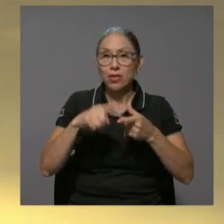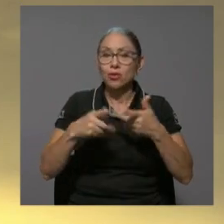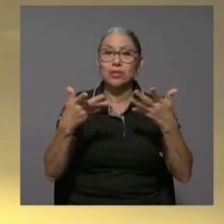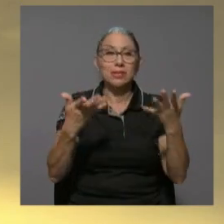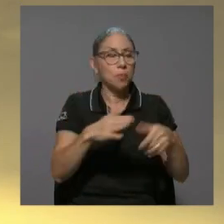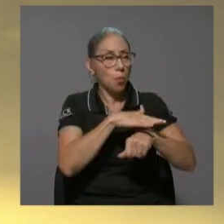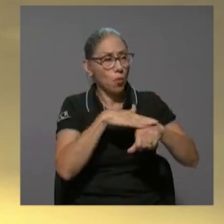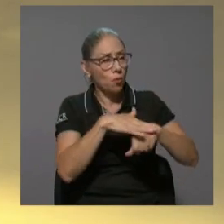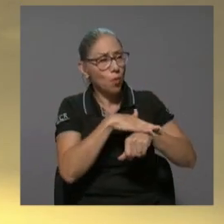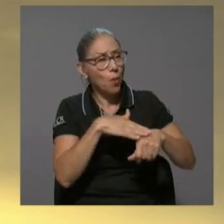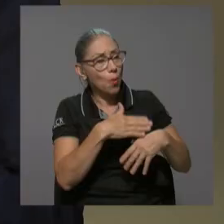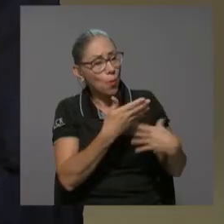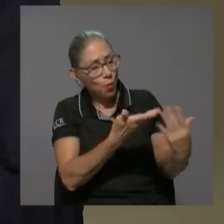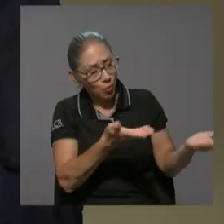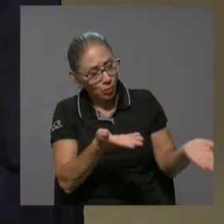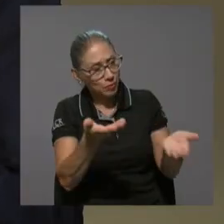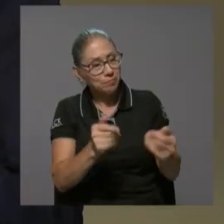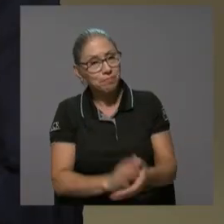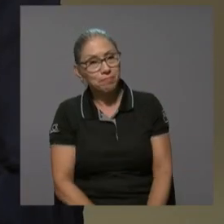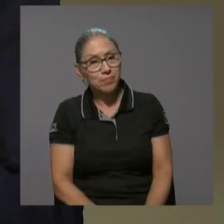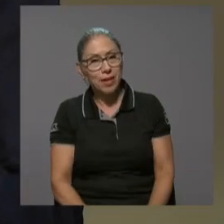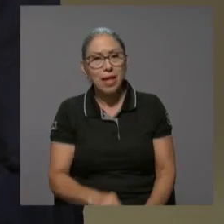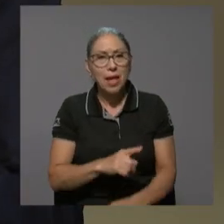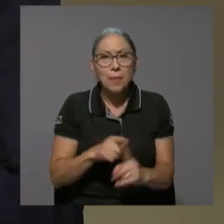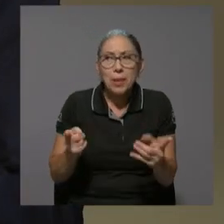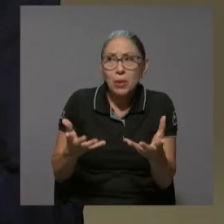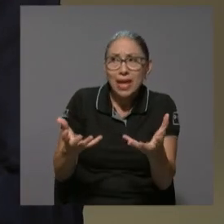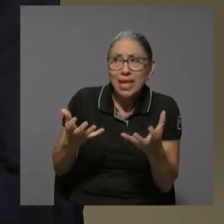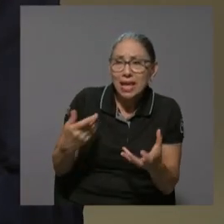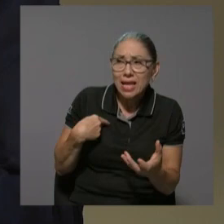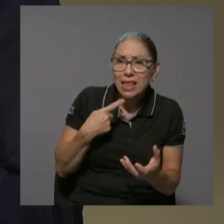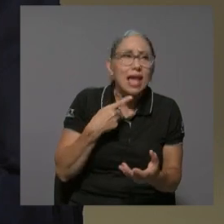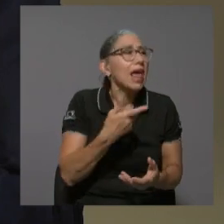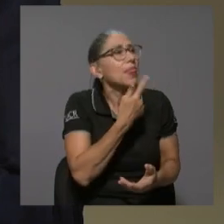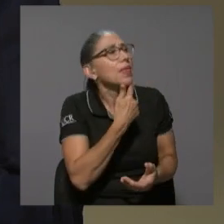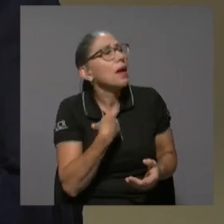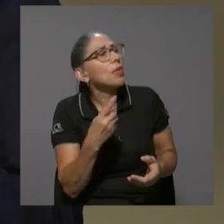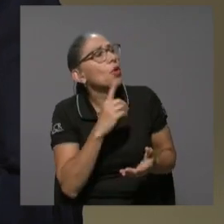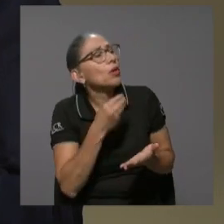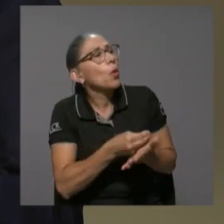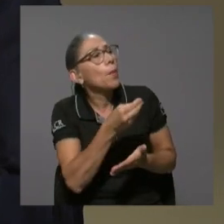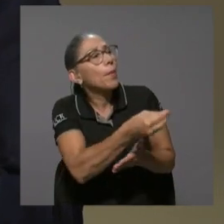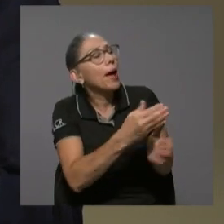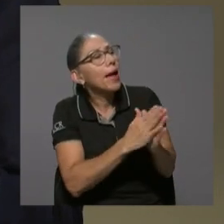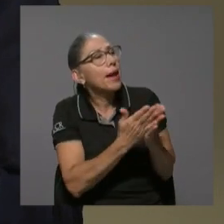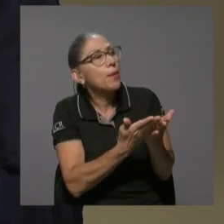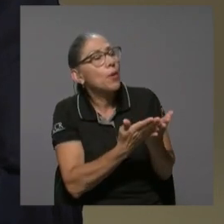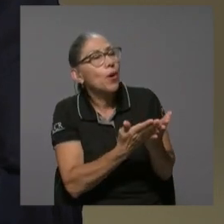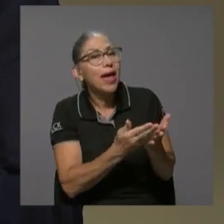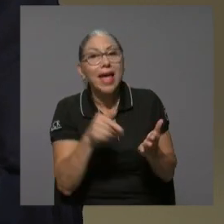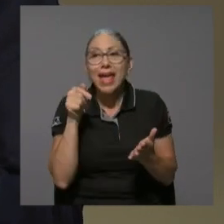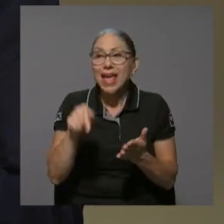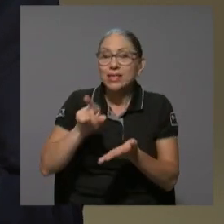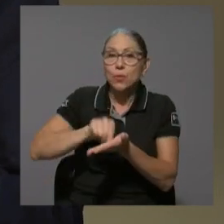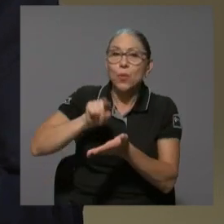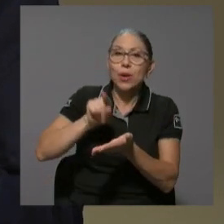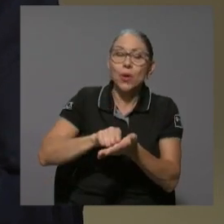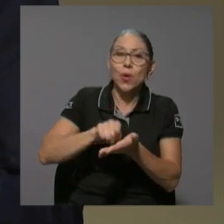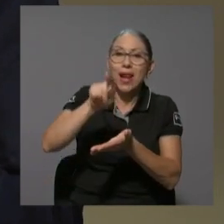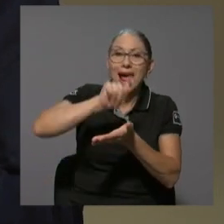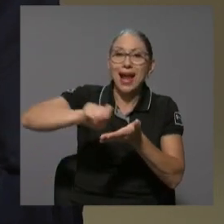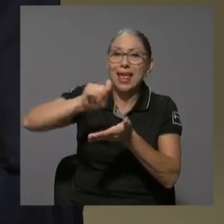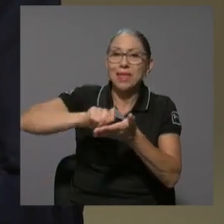favor. ¿Pero qué quiere que comente? Que me diga dónde lo pueden comprar. Bueno, vea, este es un libro que publicó la Academia de